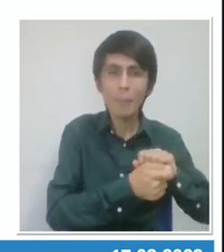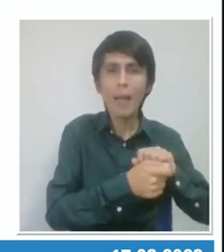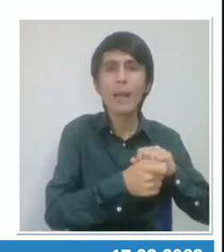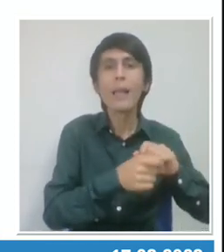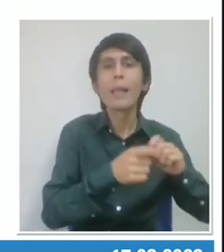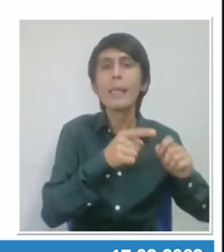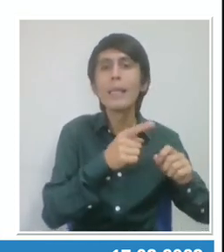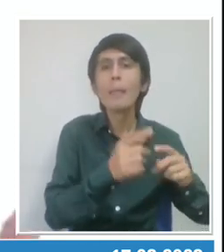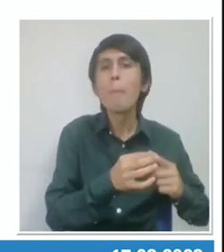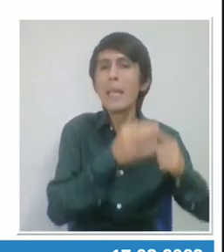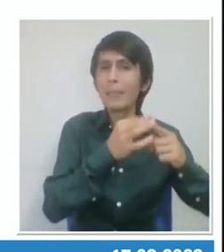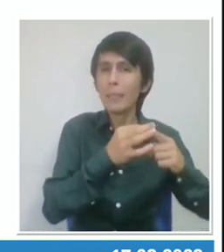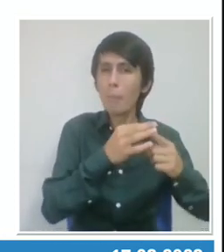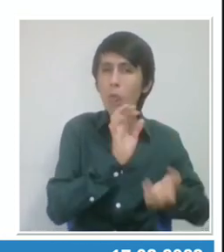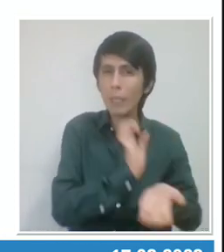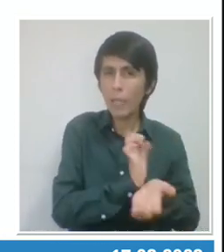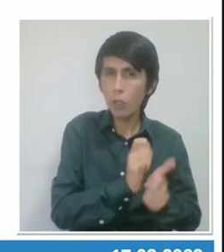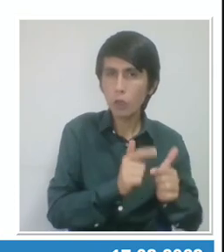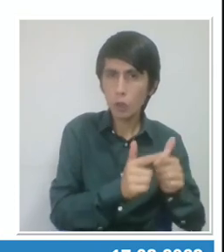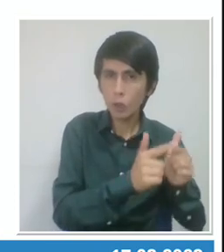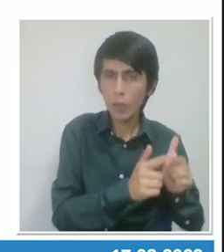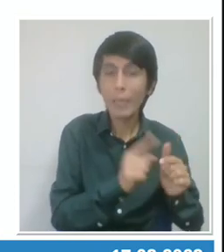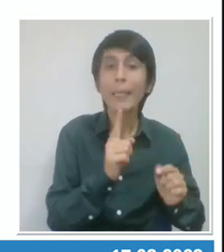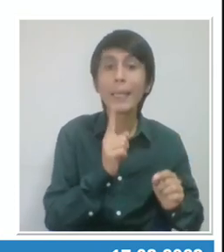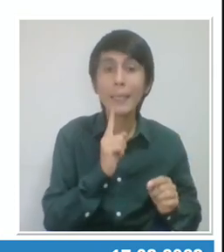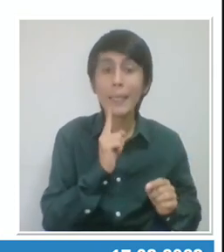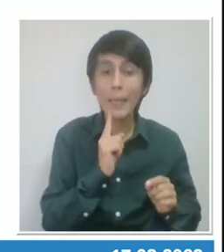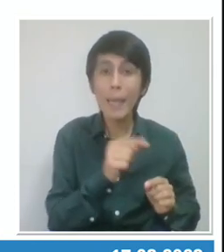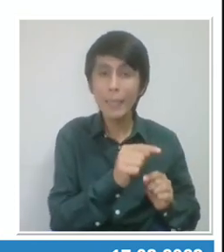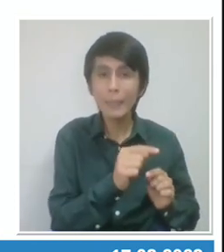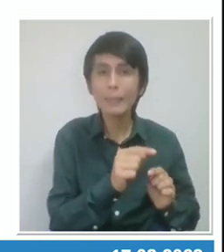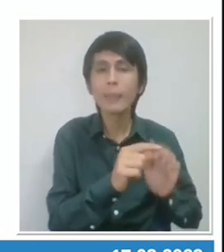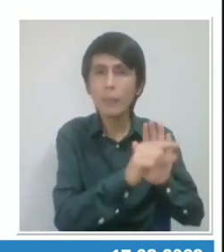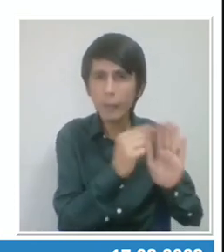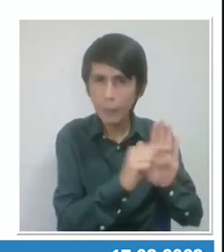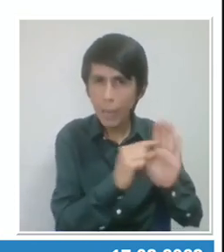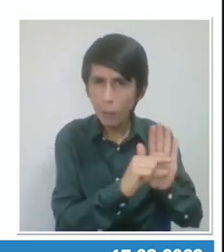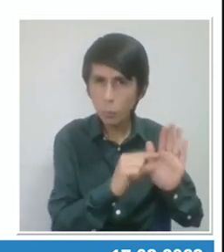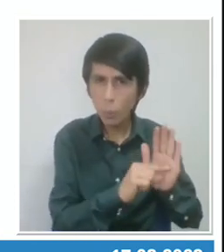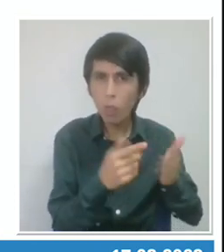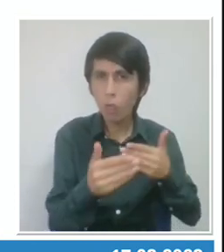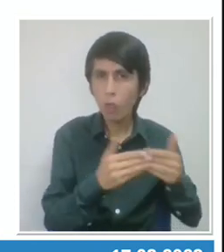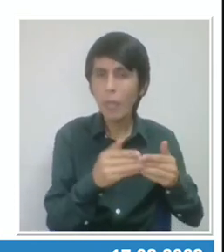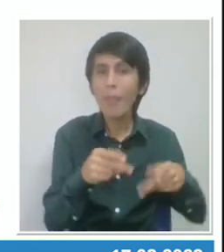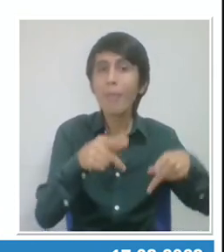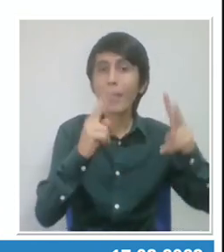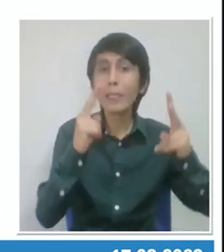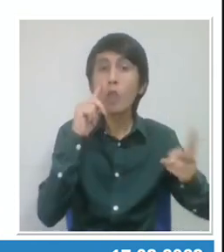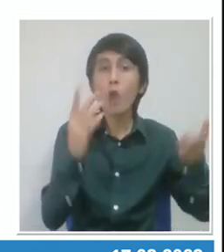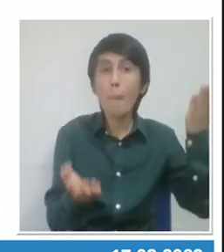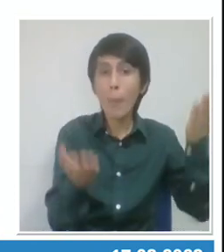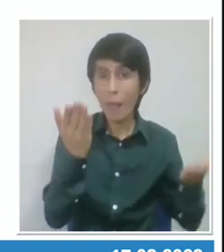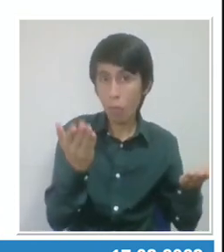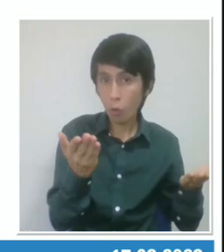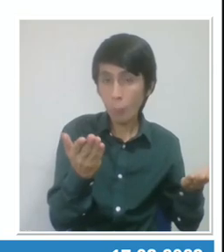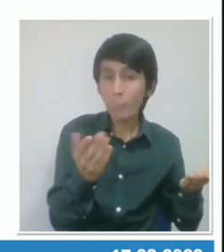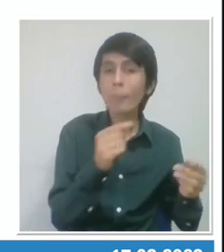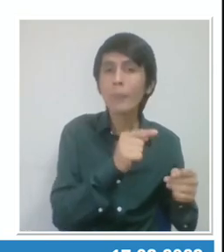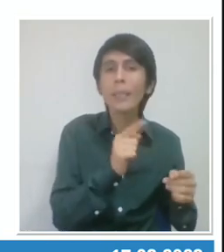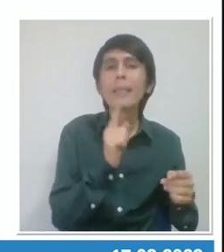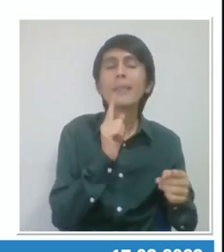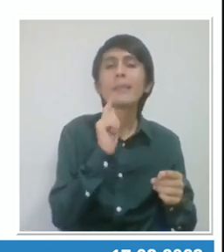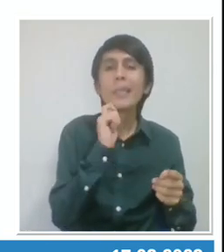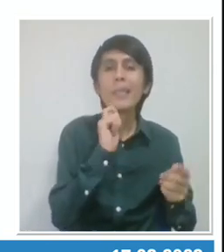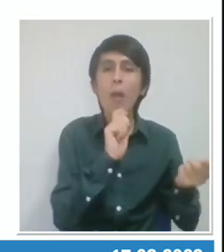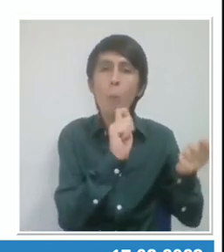con esas cláusulas en el derecho comparado, terminan en algún sentido modulando un tipo